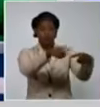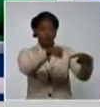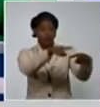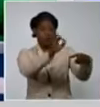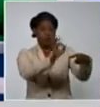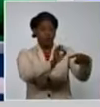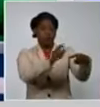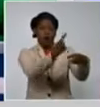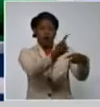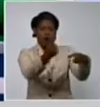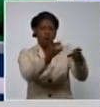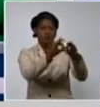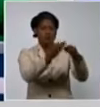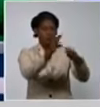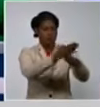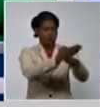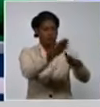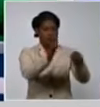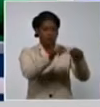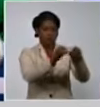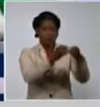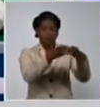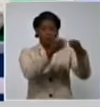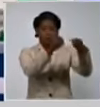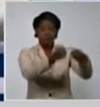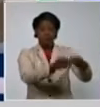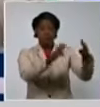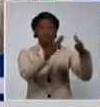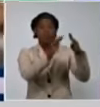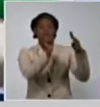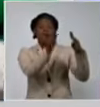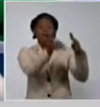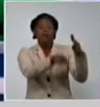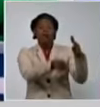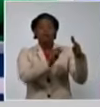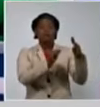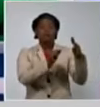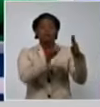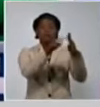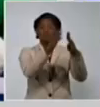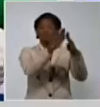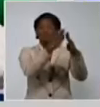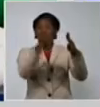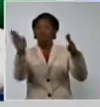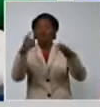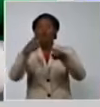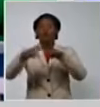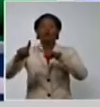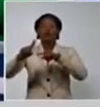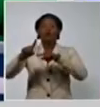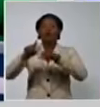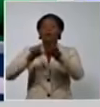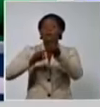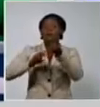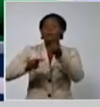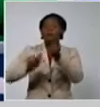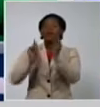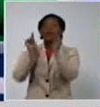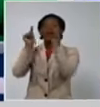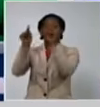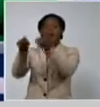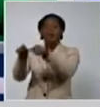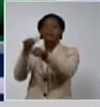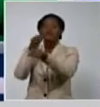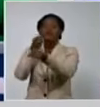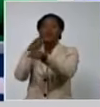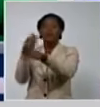Estando ingresado en su domicilio en el resto de Cuba, en un centro de aislamiento, pues se